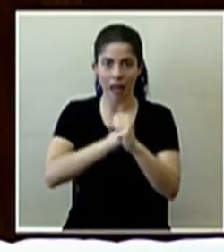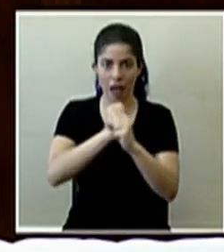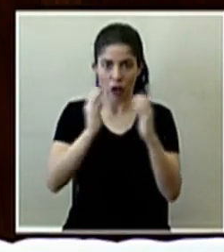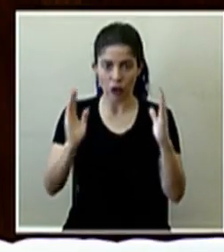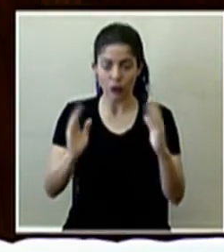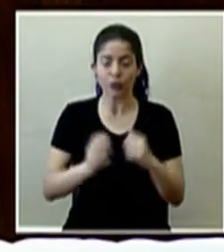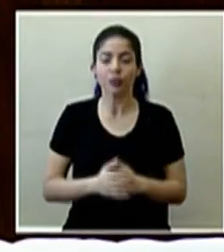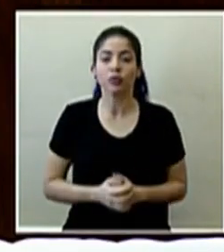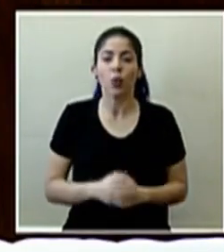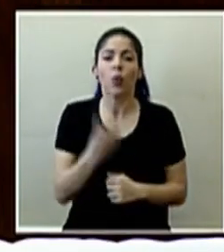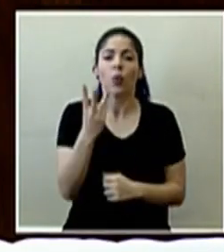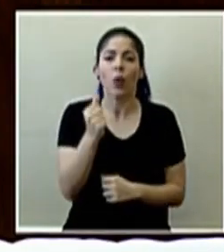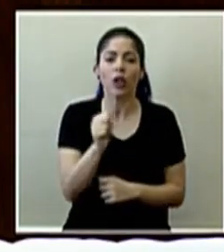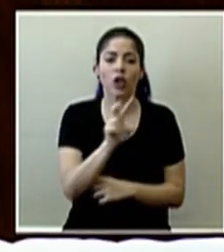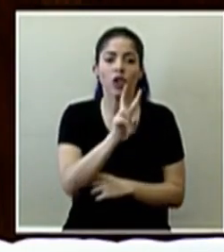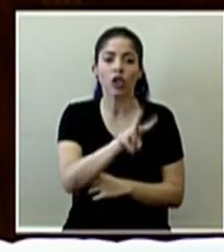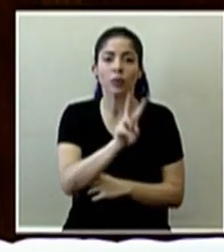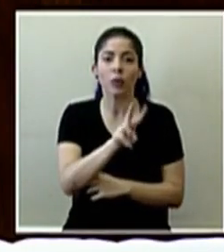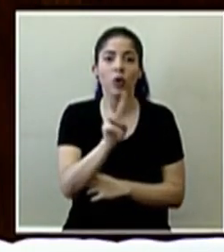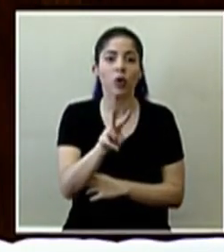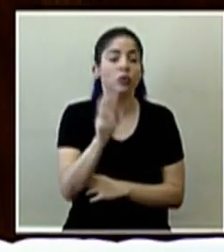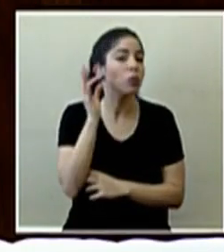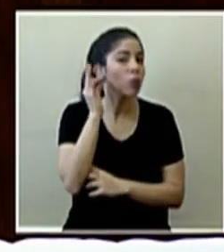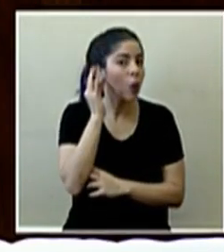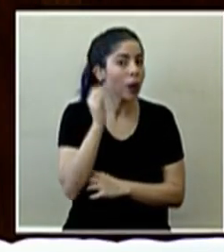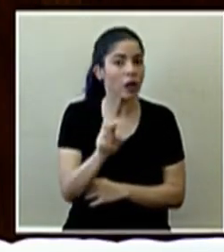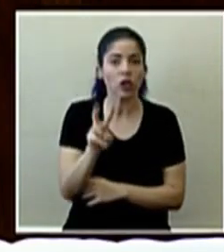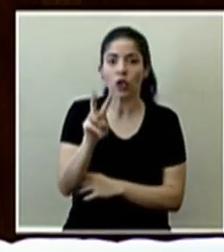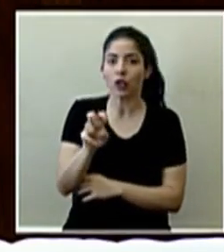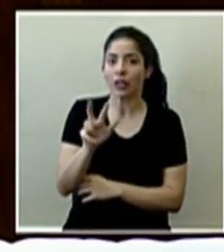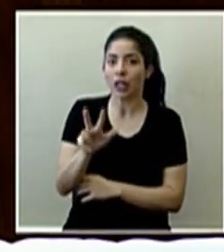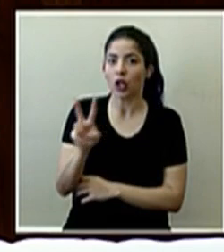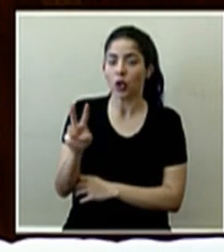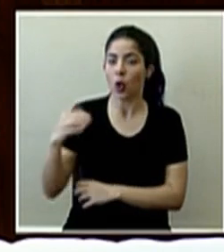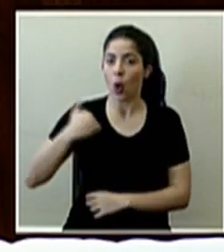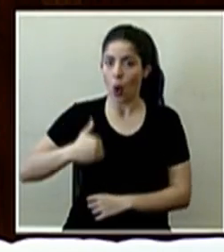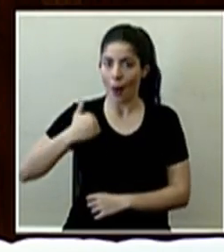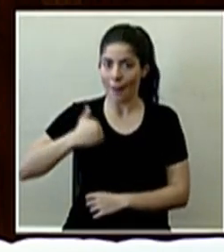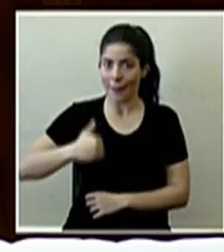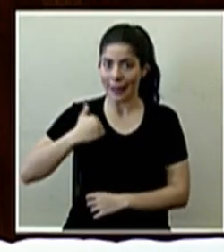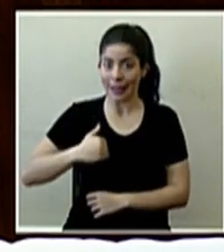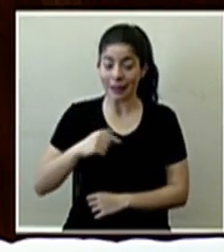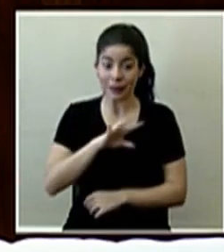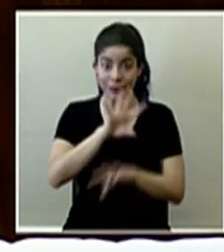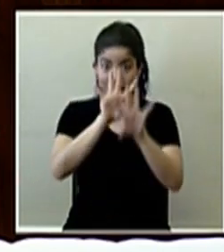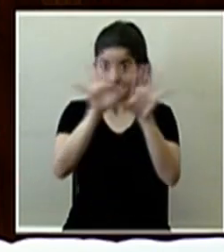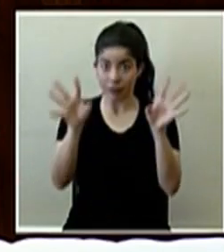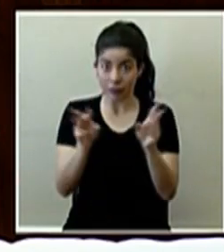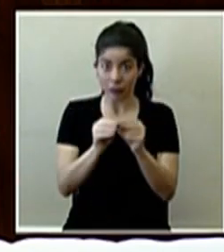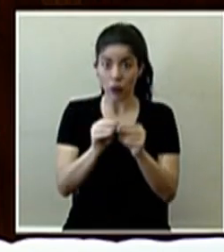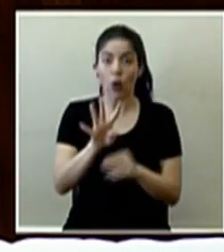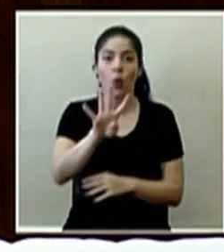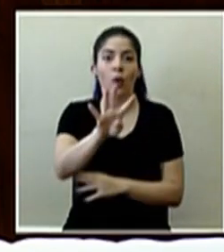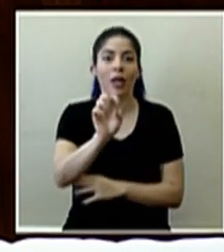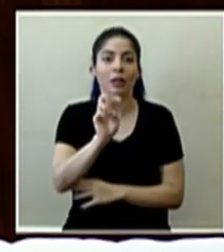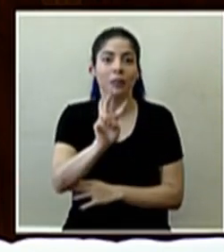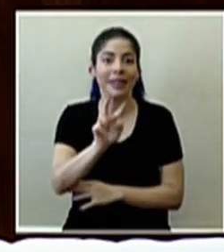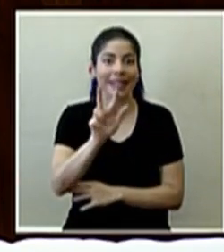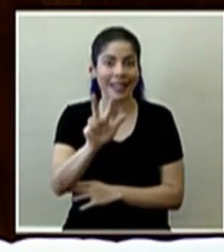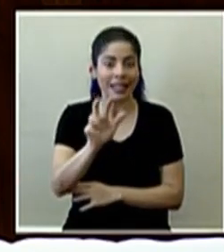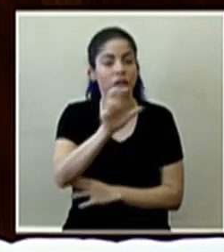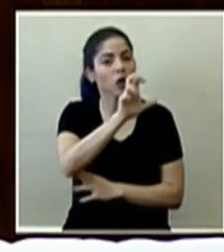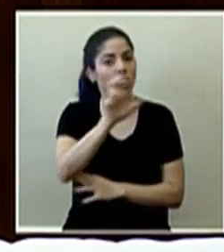Se trata de 222 mujeres y 232 hombres, de los cuales 423